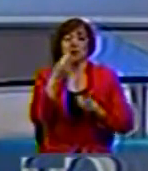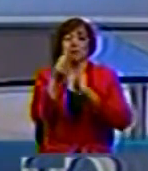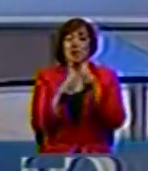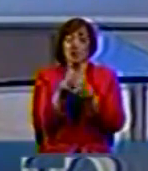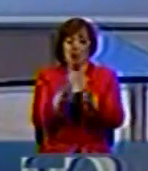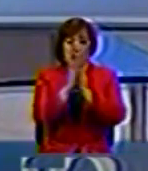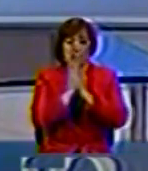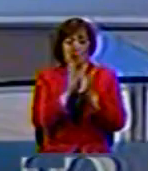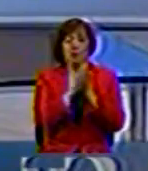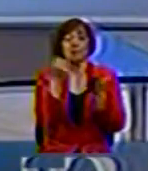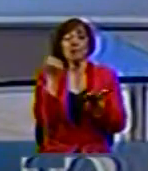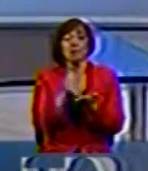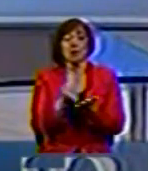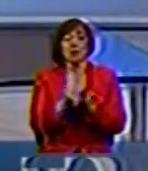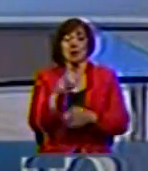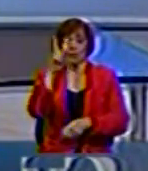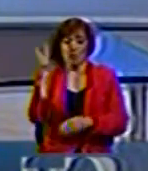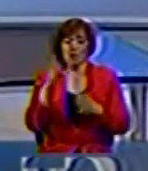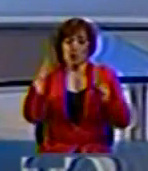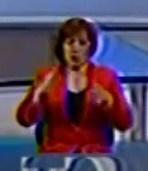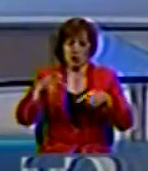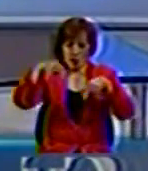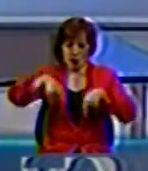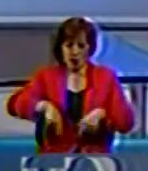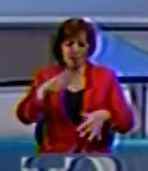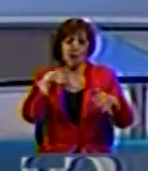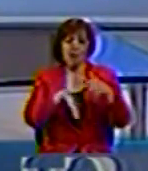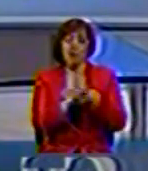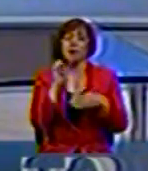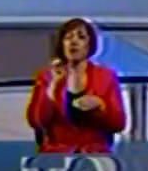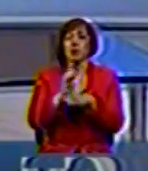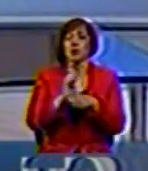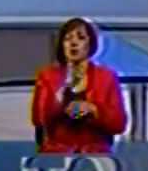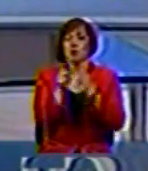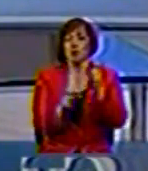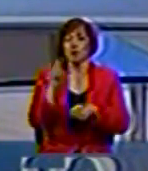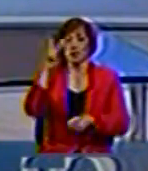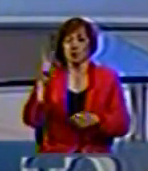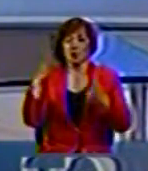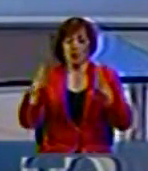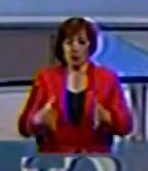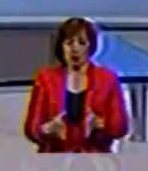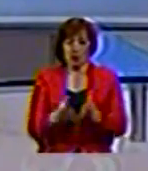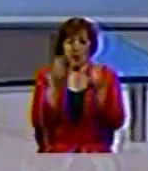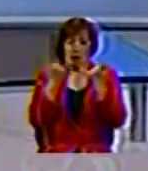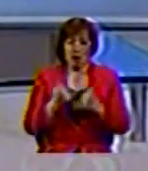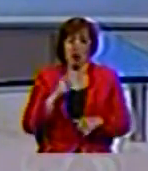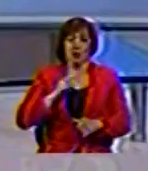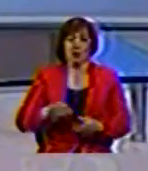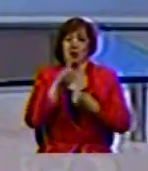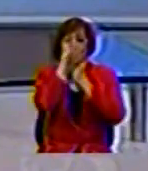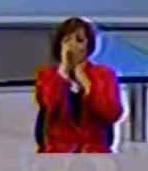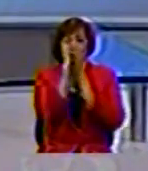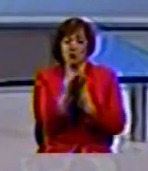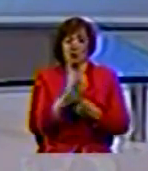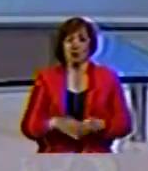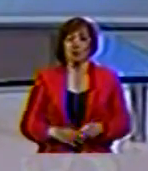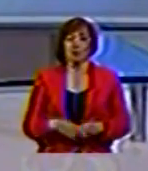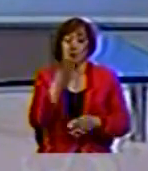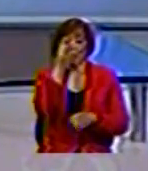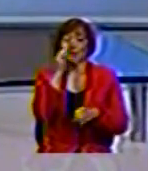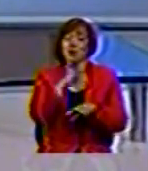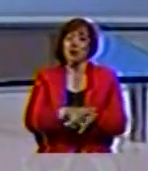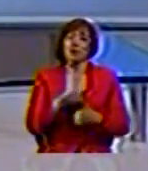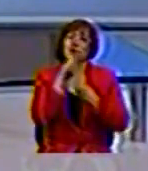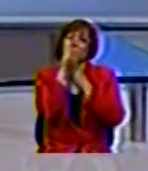a los venezolanos que ingresan al país. En la Unidad Judicial de la Familia en Quito está Daniela Valencia, a quien damos el paso por la información. Hola Daniela, buenas